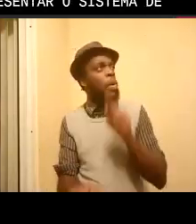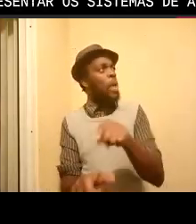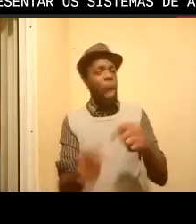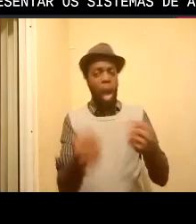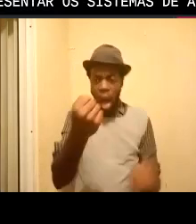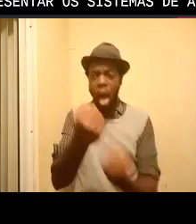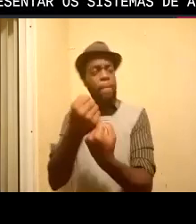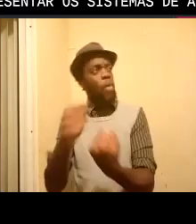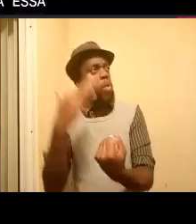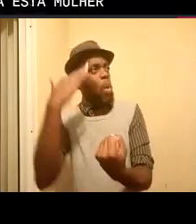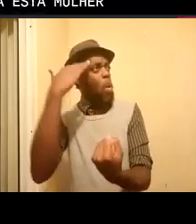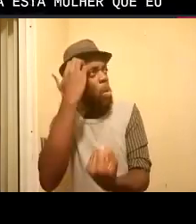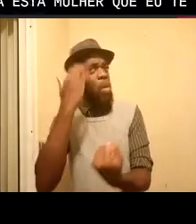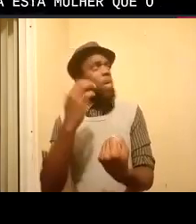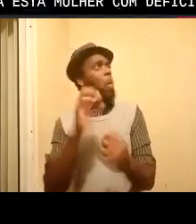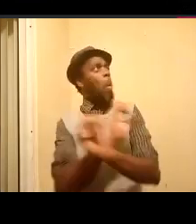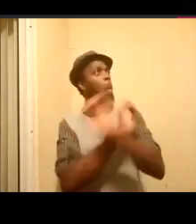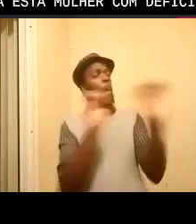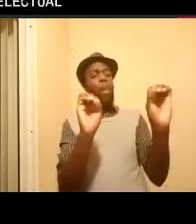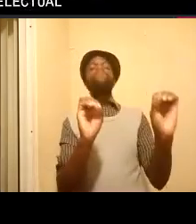con discapacidad intelectual.